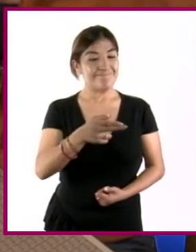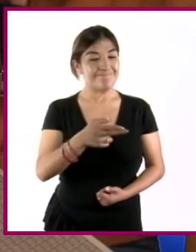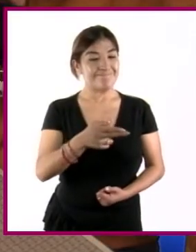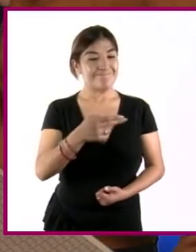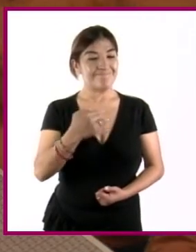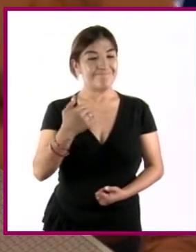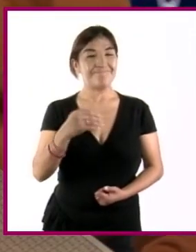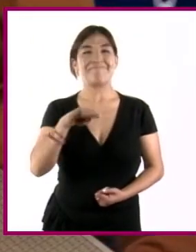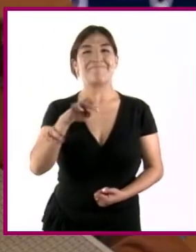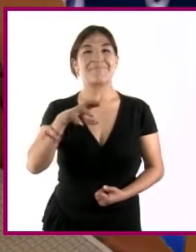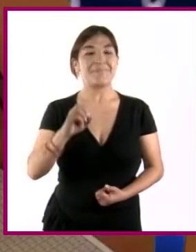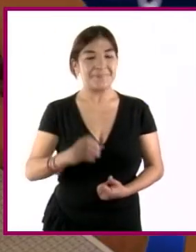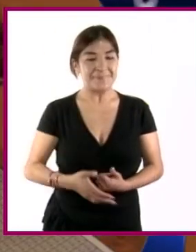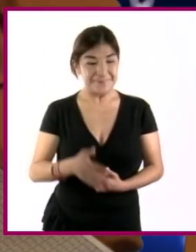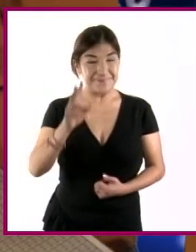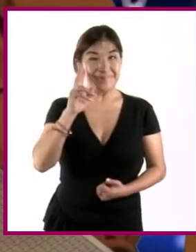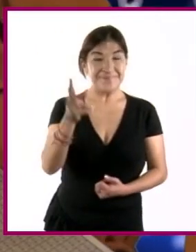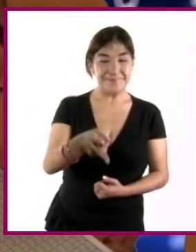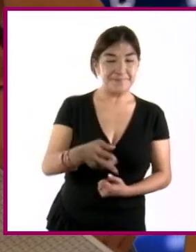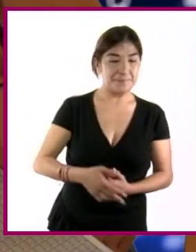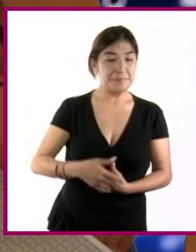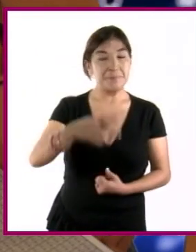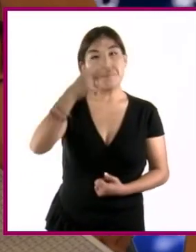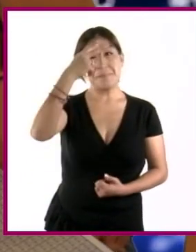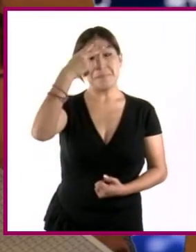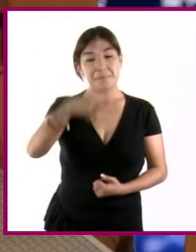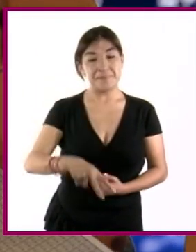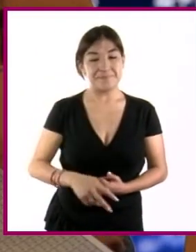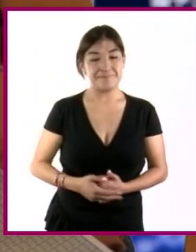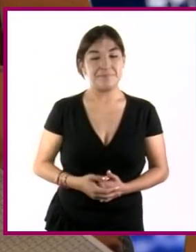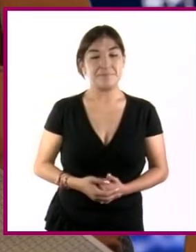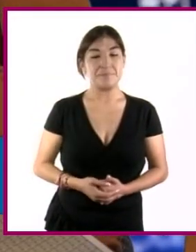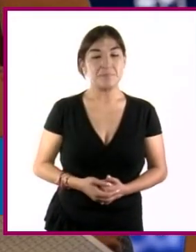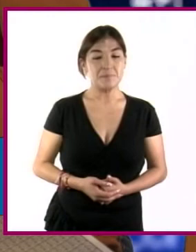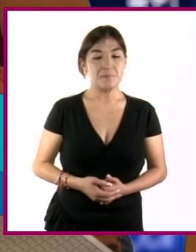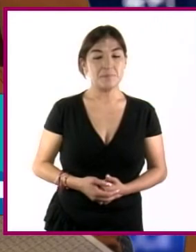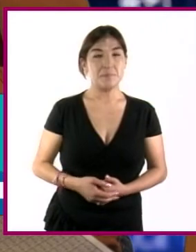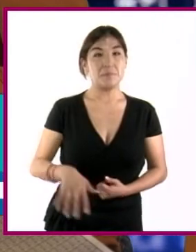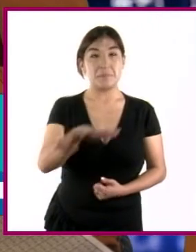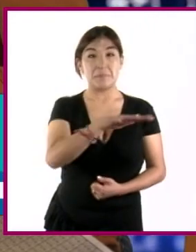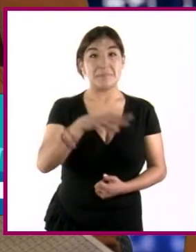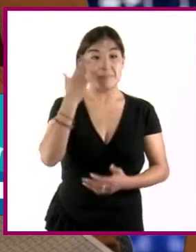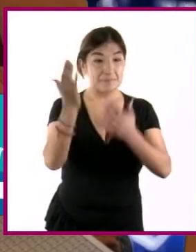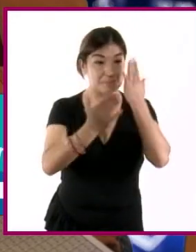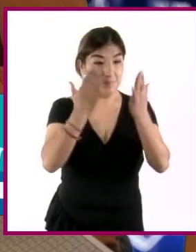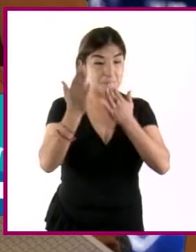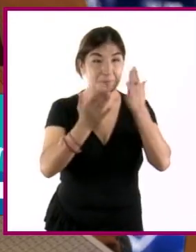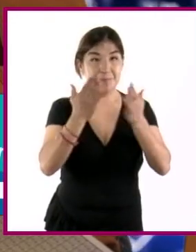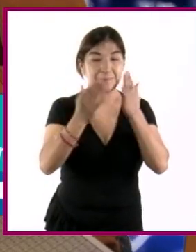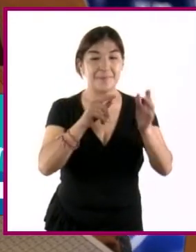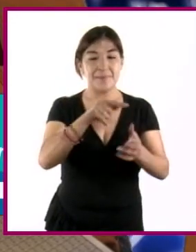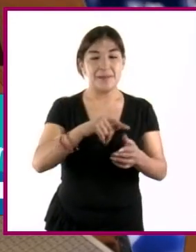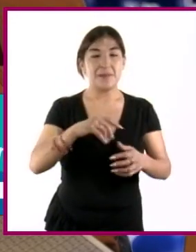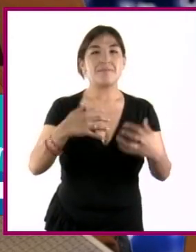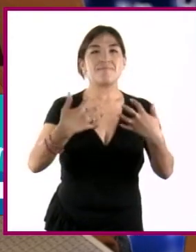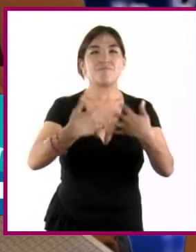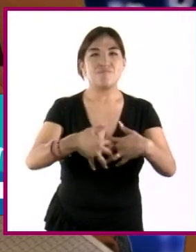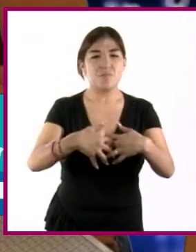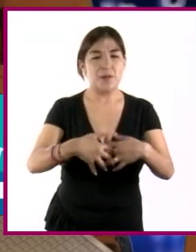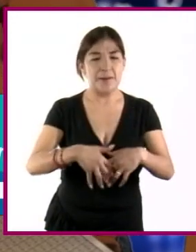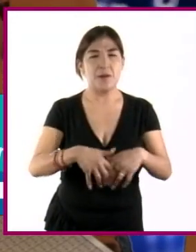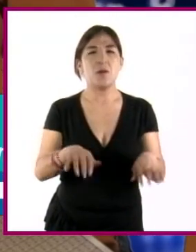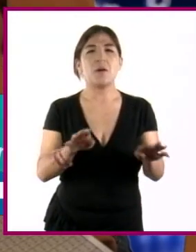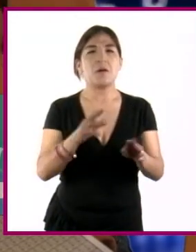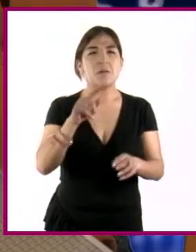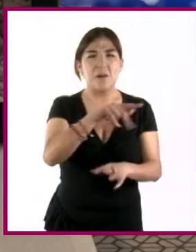ven a ver esto, Mati. México. Estudiantes de diseño industrial ganan un concurso de esculturas con botellas recicladas.